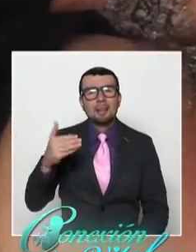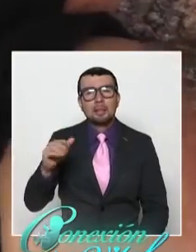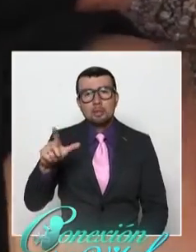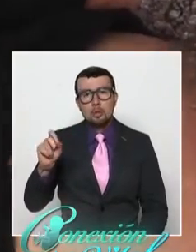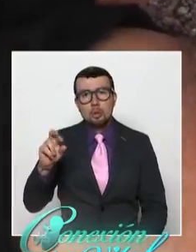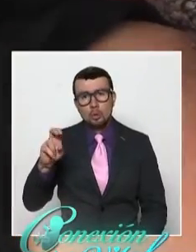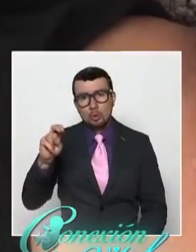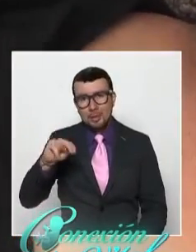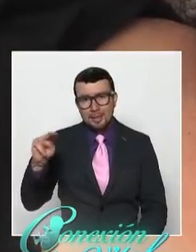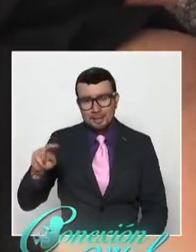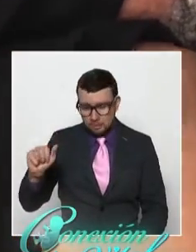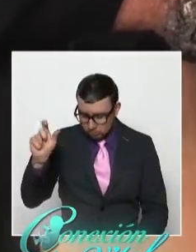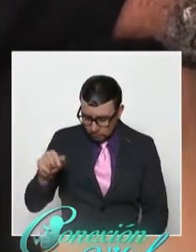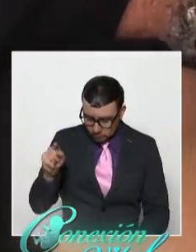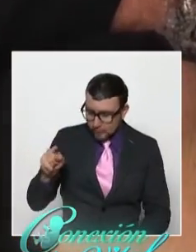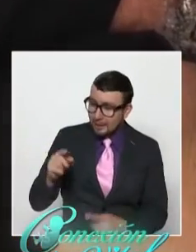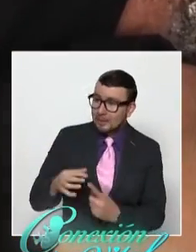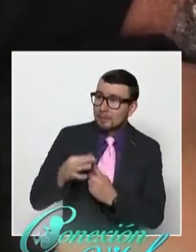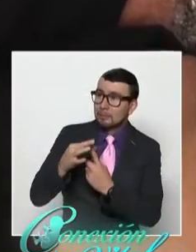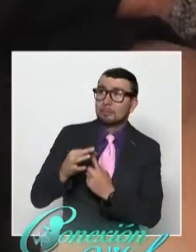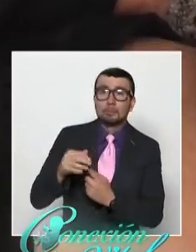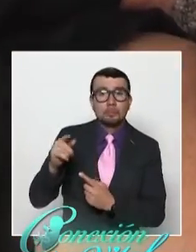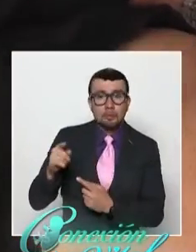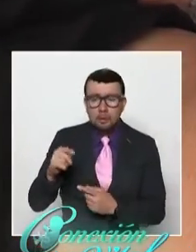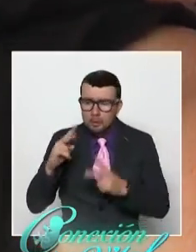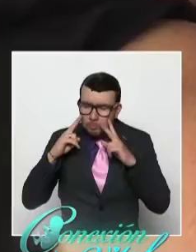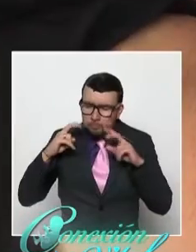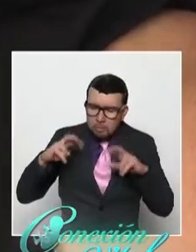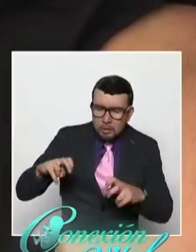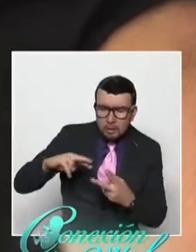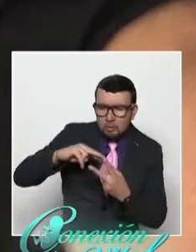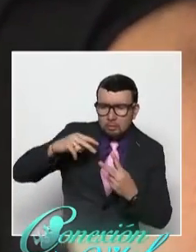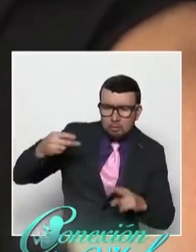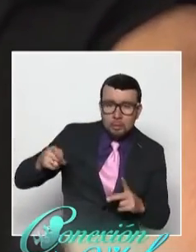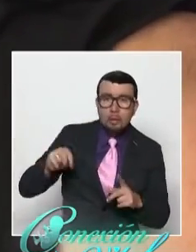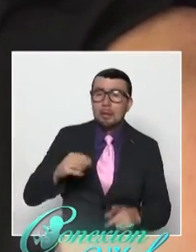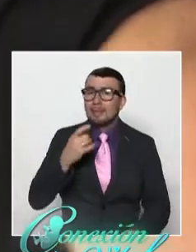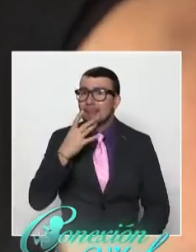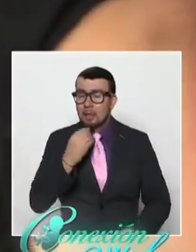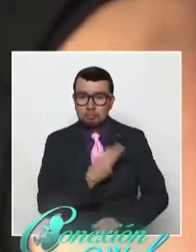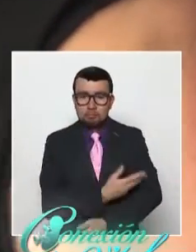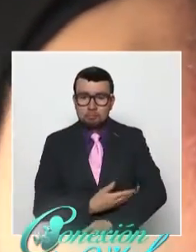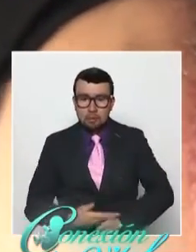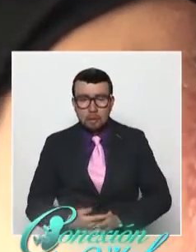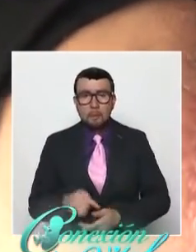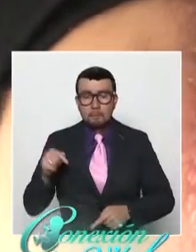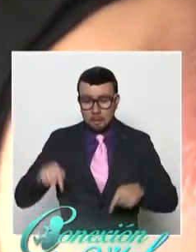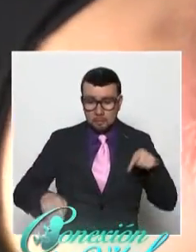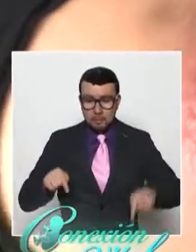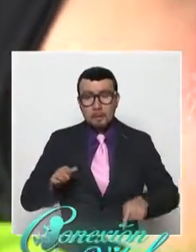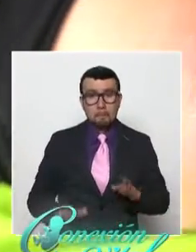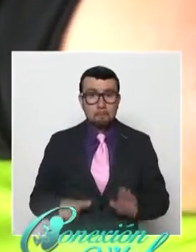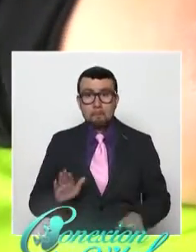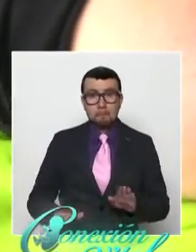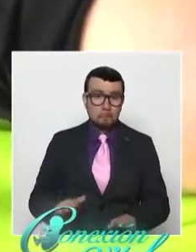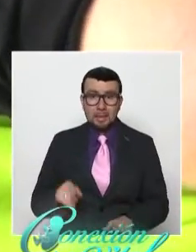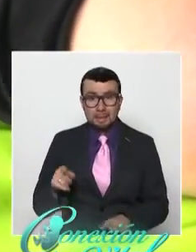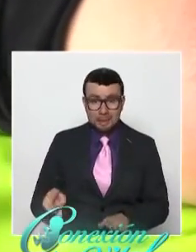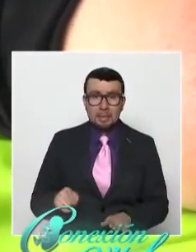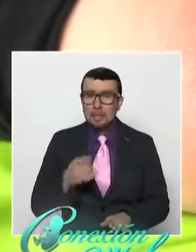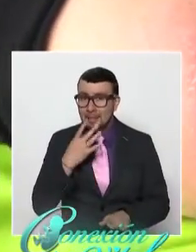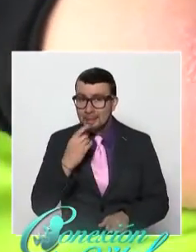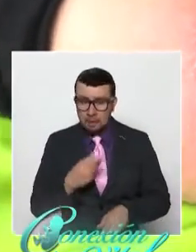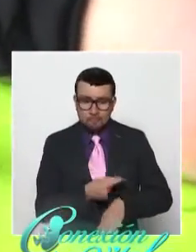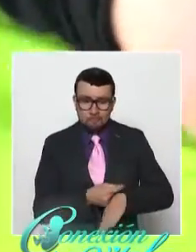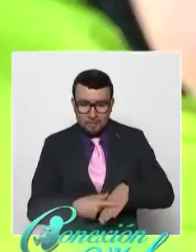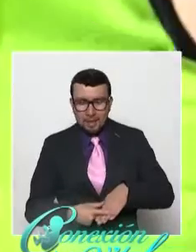Valencia, especialista en genética, en diabetes, en podología, en pie diabético, y vamos a hacer un análisis